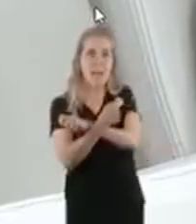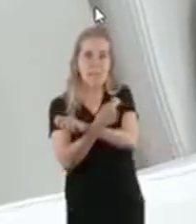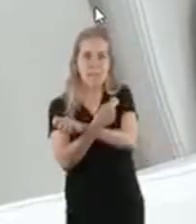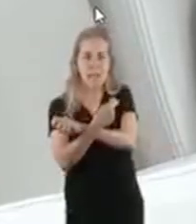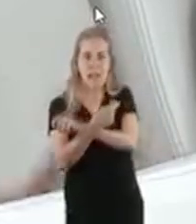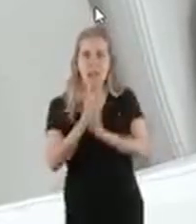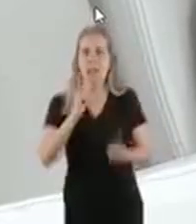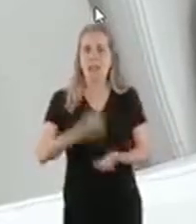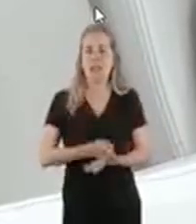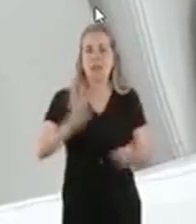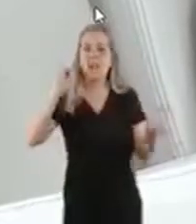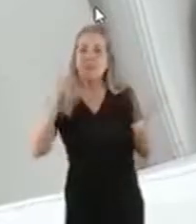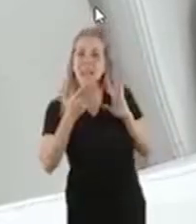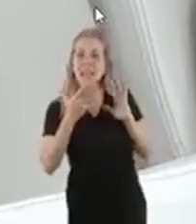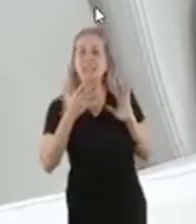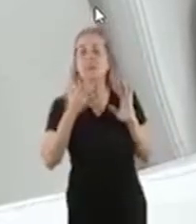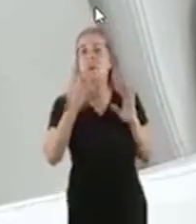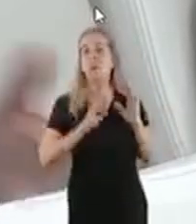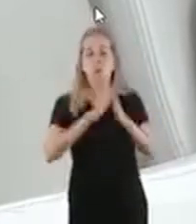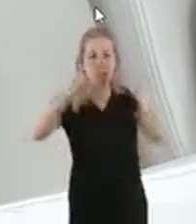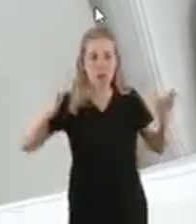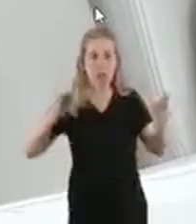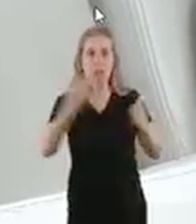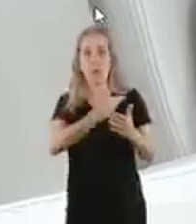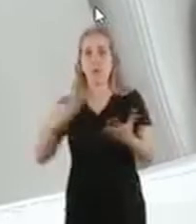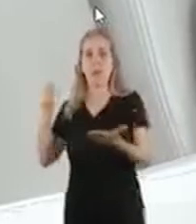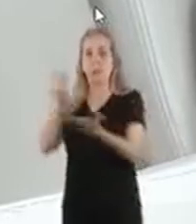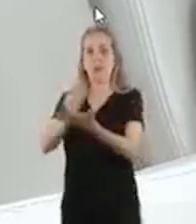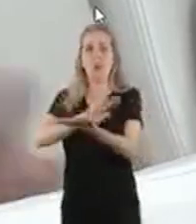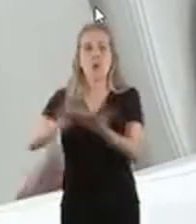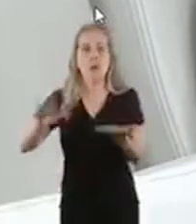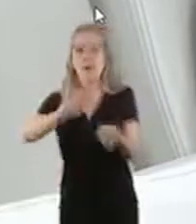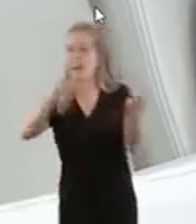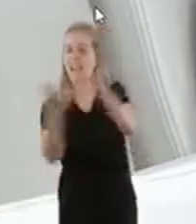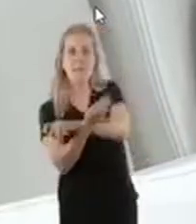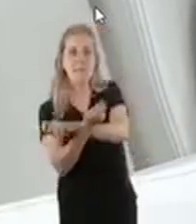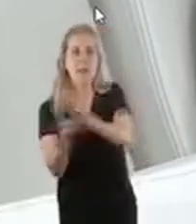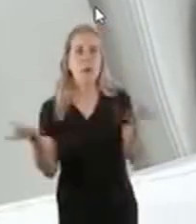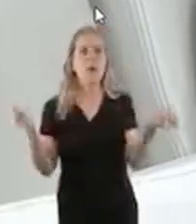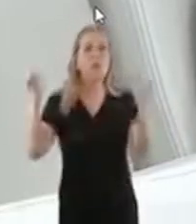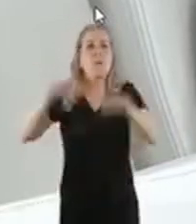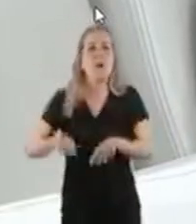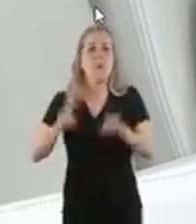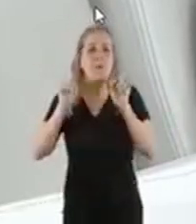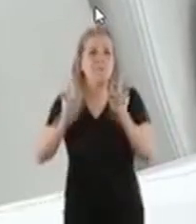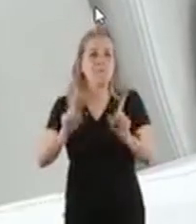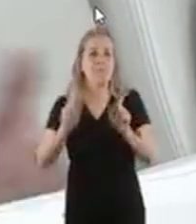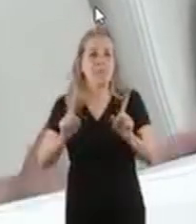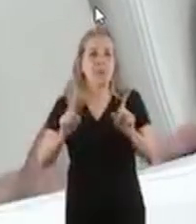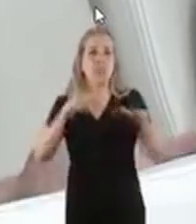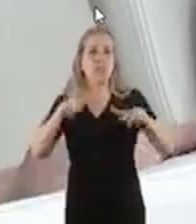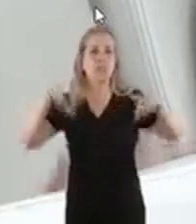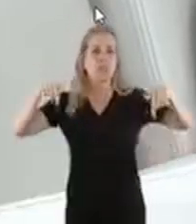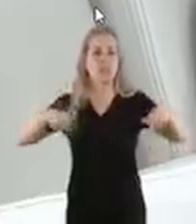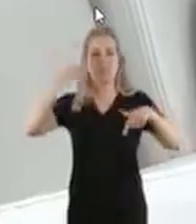hizo el Gobierno de Javier Miley a través de un dnu igual a implantar lo que actualmente tenemos y conocemos los